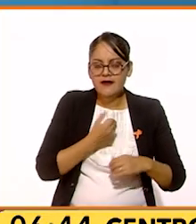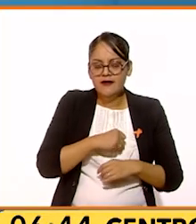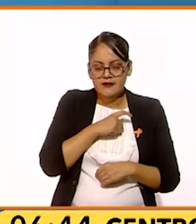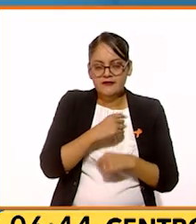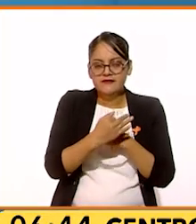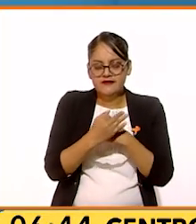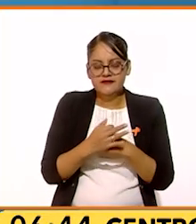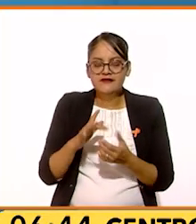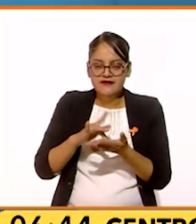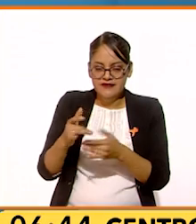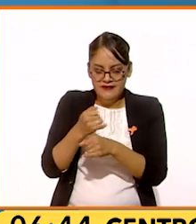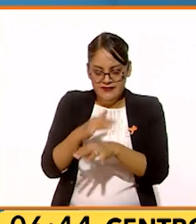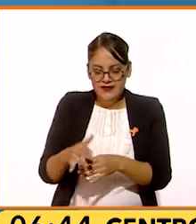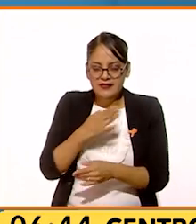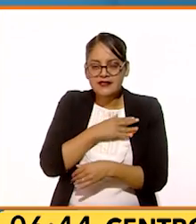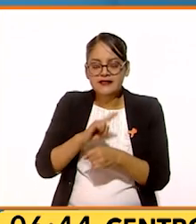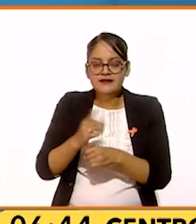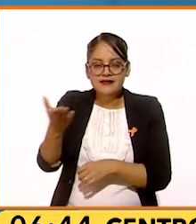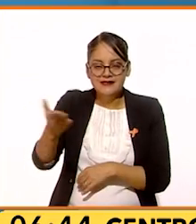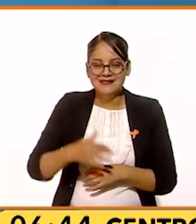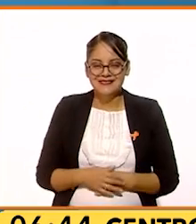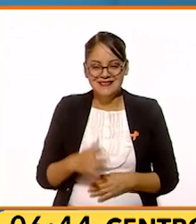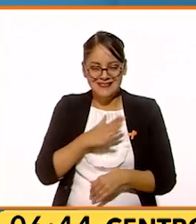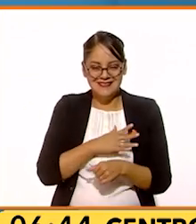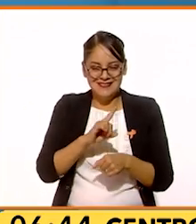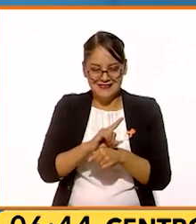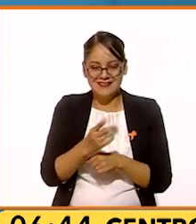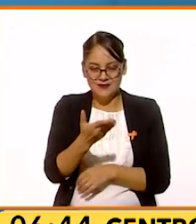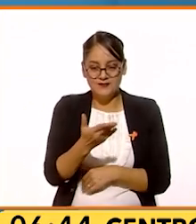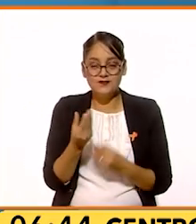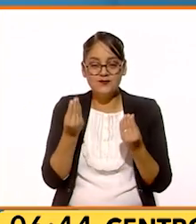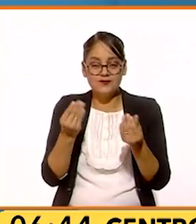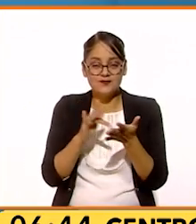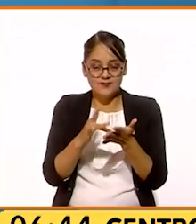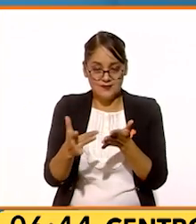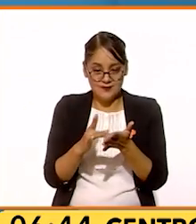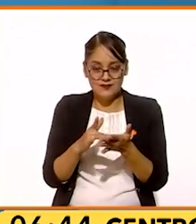información. Buenos días. Buenos días, Angélica. Muchísimas gracias por el espacio.